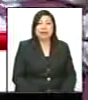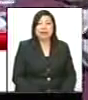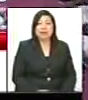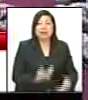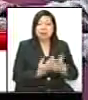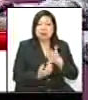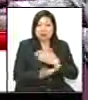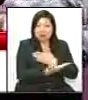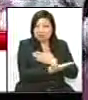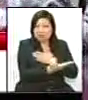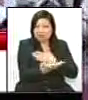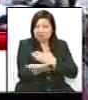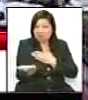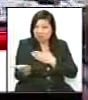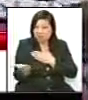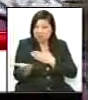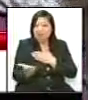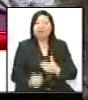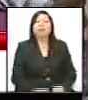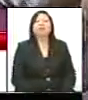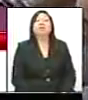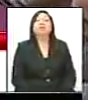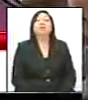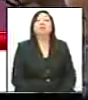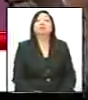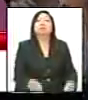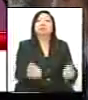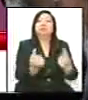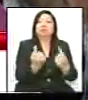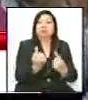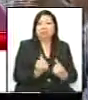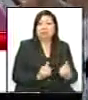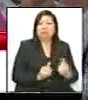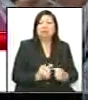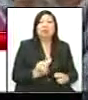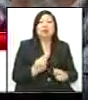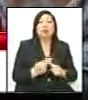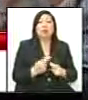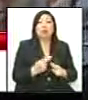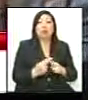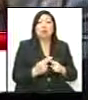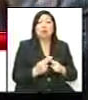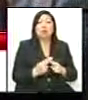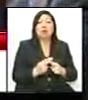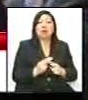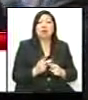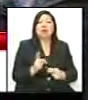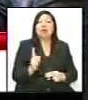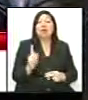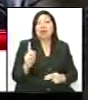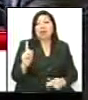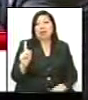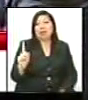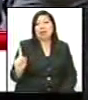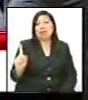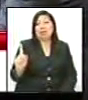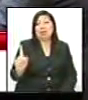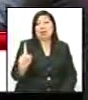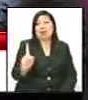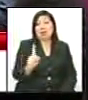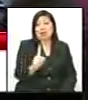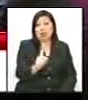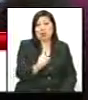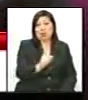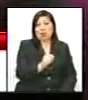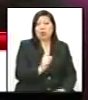Buenos días, señores congresistas. Se encuentran presentes los congresistas Francisco de Vicencio, Marisol Espinosa, Gilbert